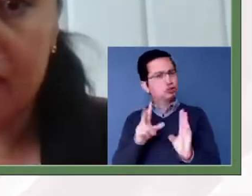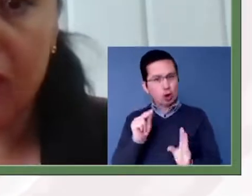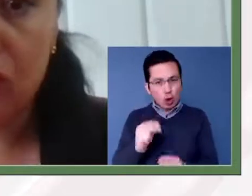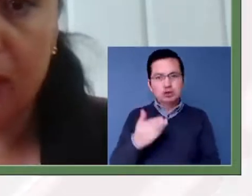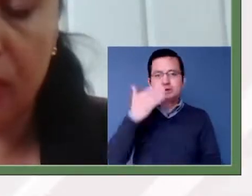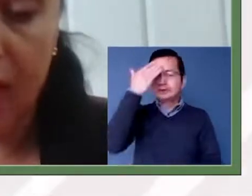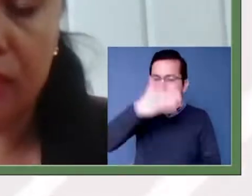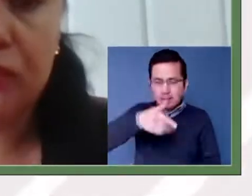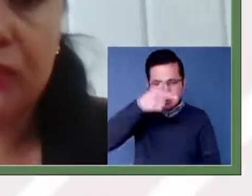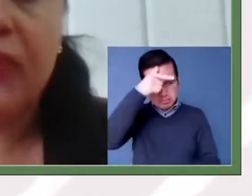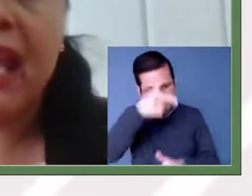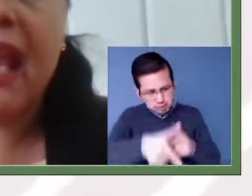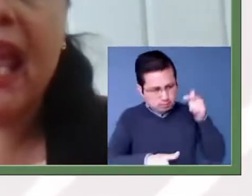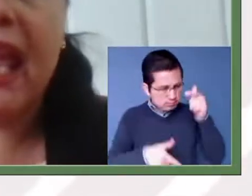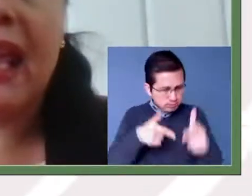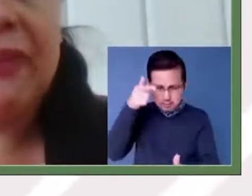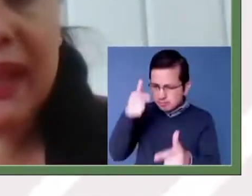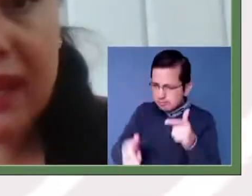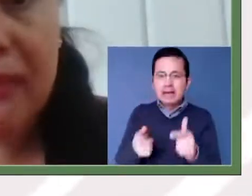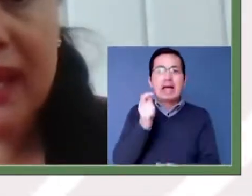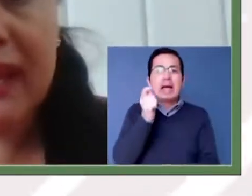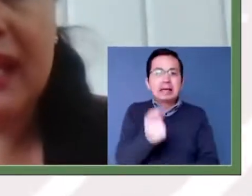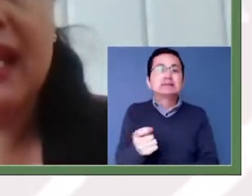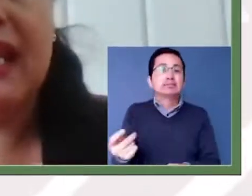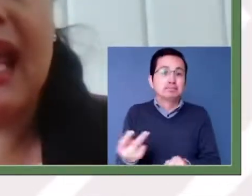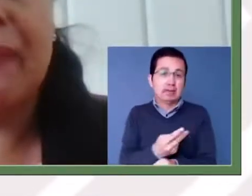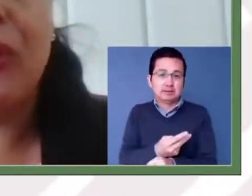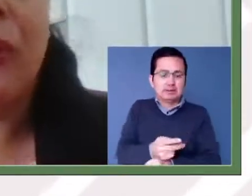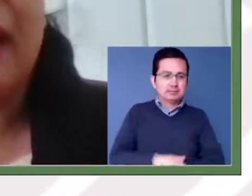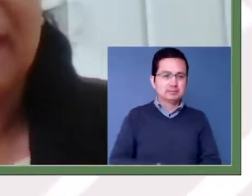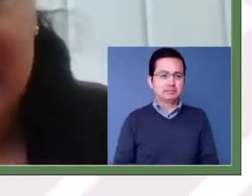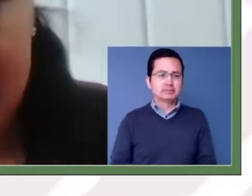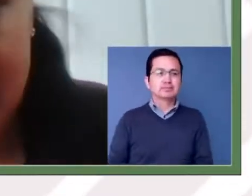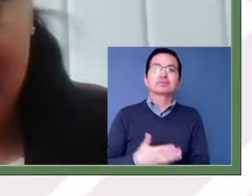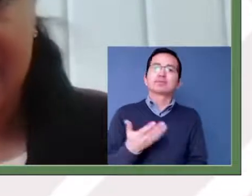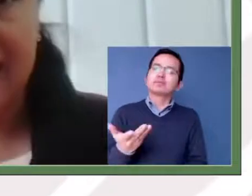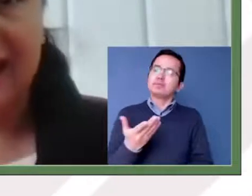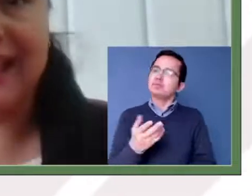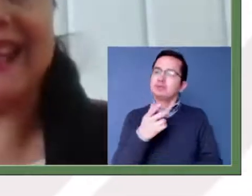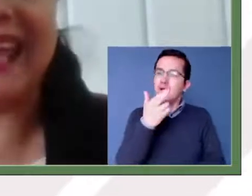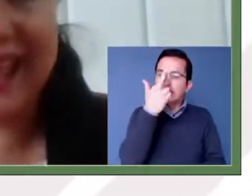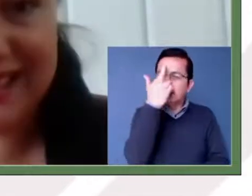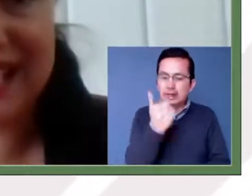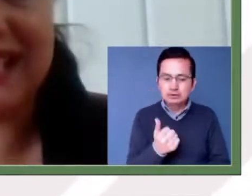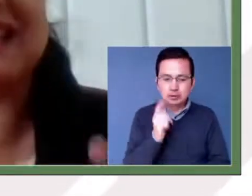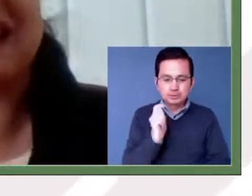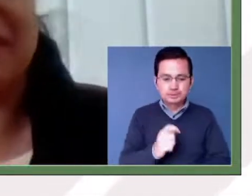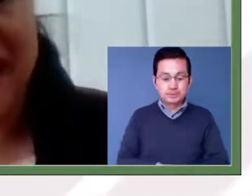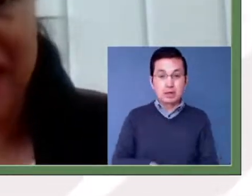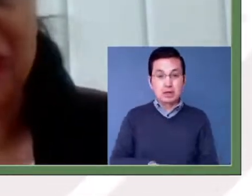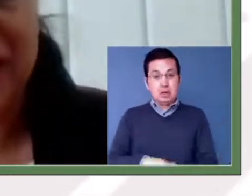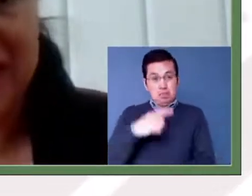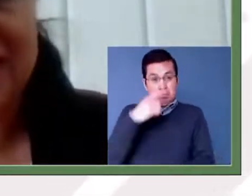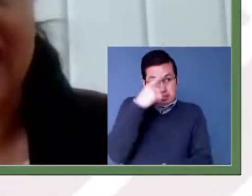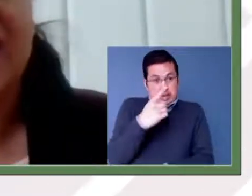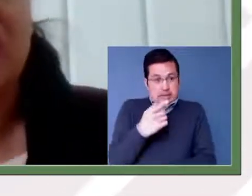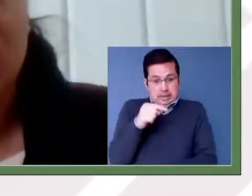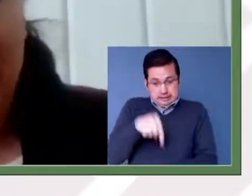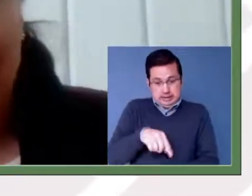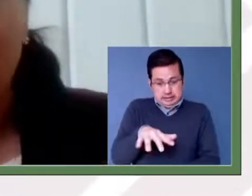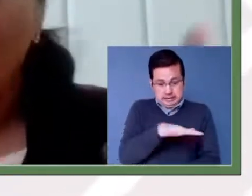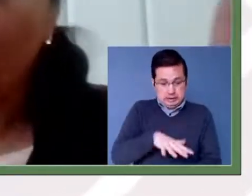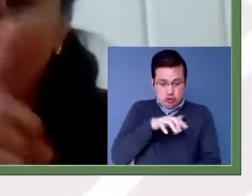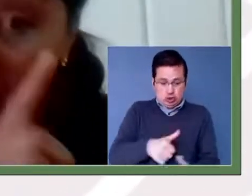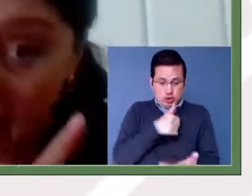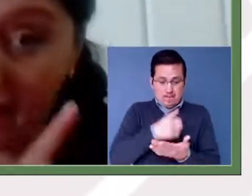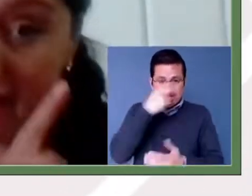los primeros tabulados. Efectivamente, la probabilidad de ser discriminados en esta